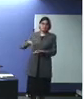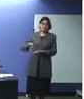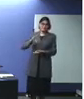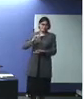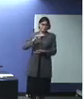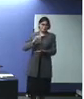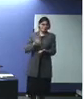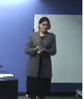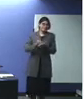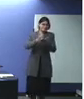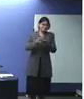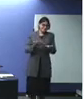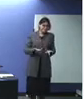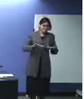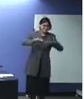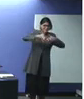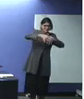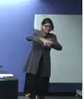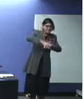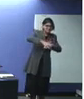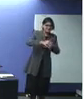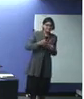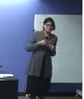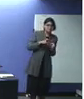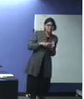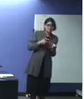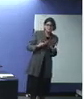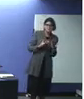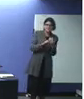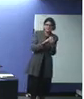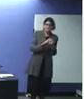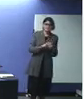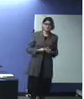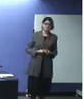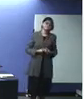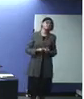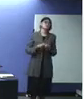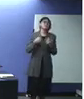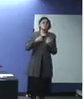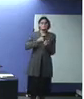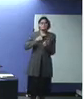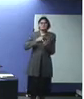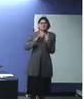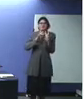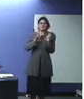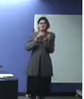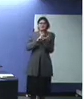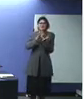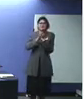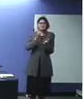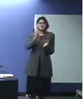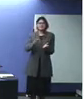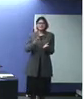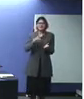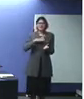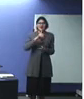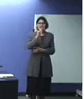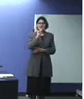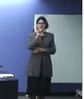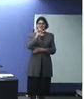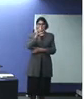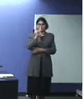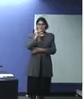trastocados. Y algo que me gusta del fenómeno de la discapacidad es algo que se llama